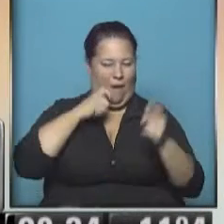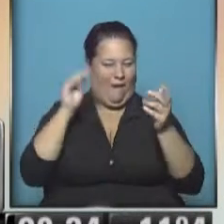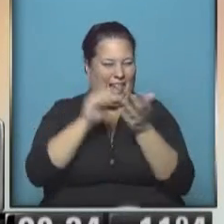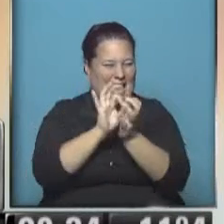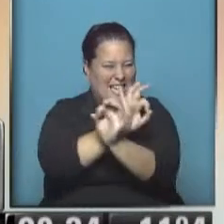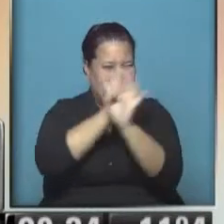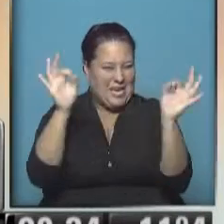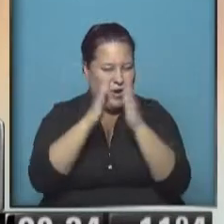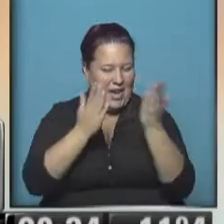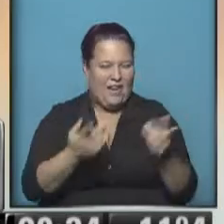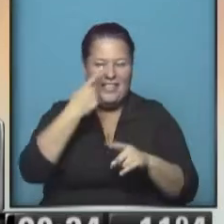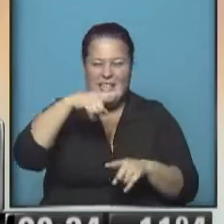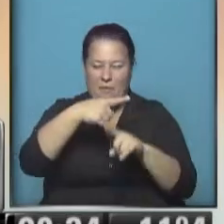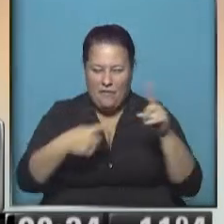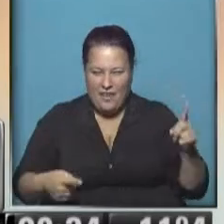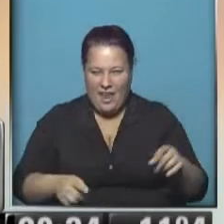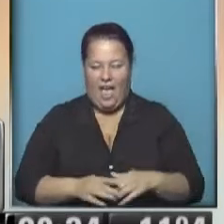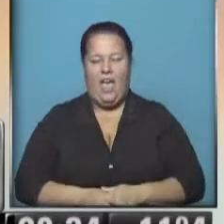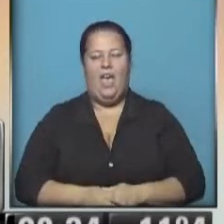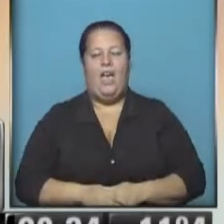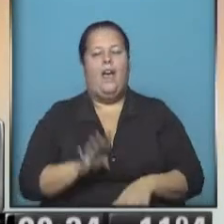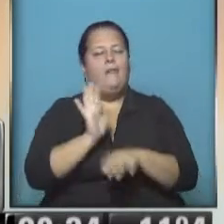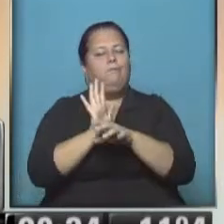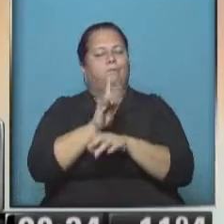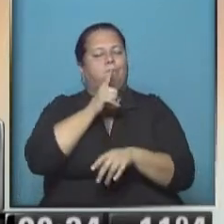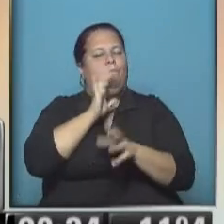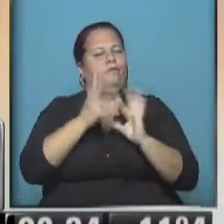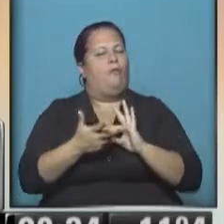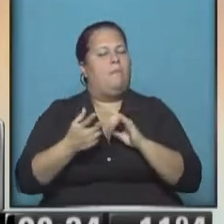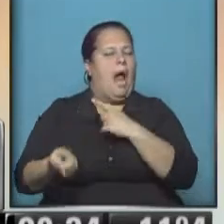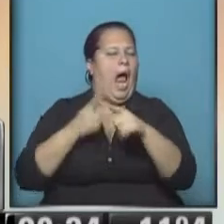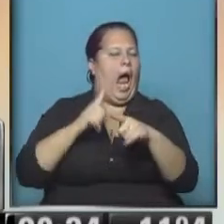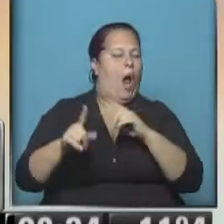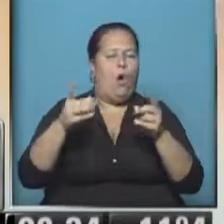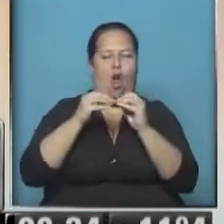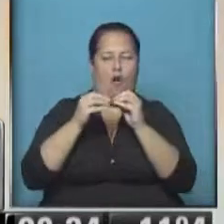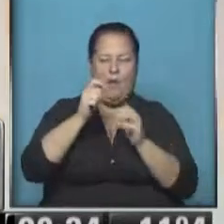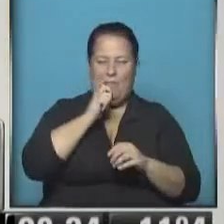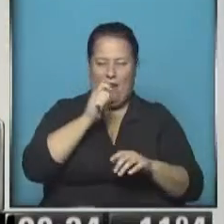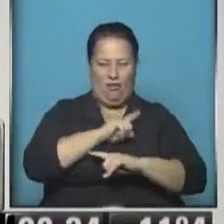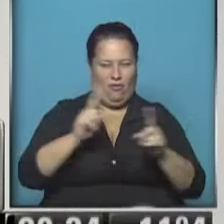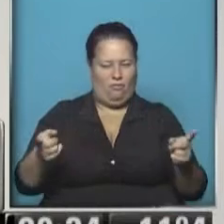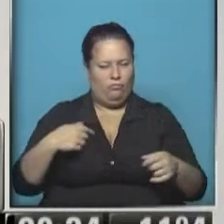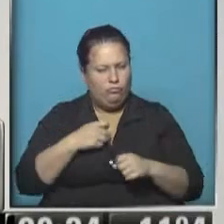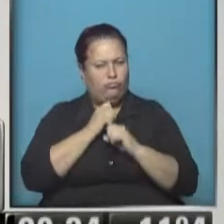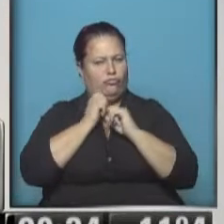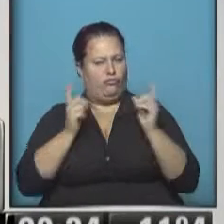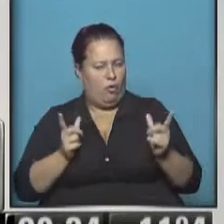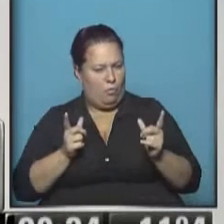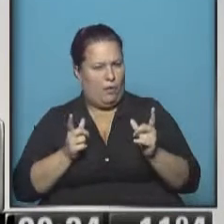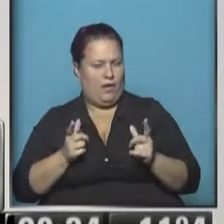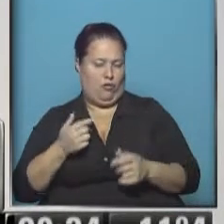en semifinales como si se hubiesen puesto de acuerdo a nuestros colegas me sorprende